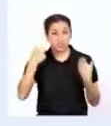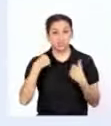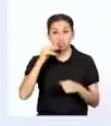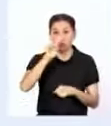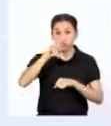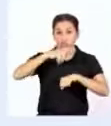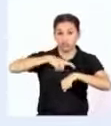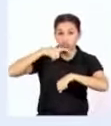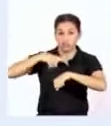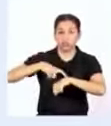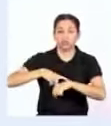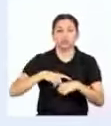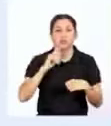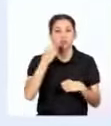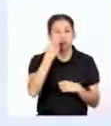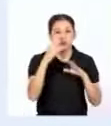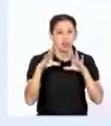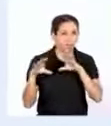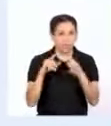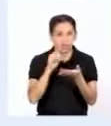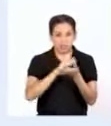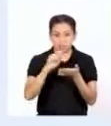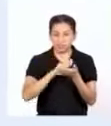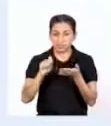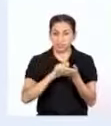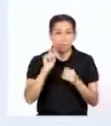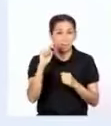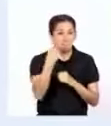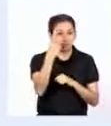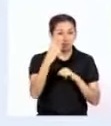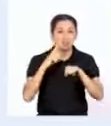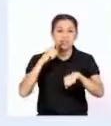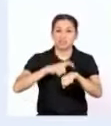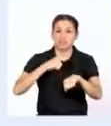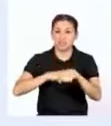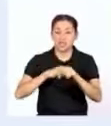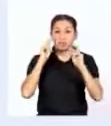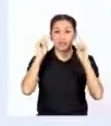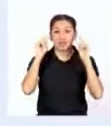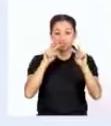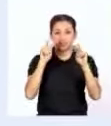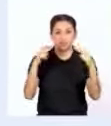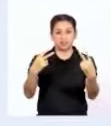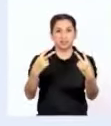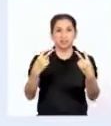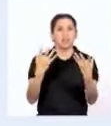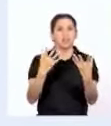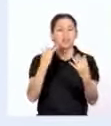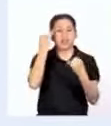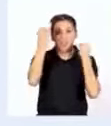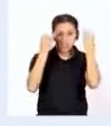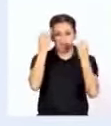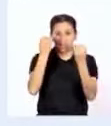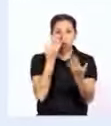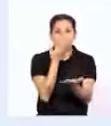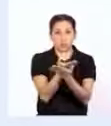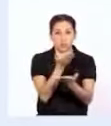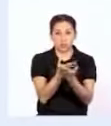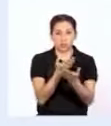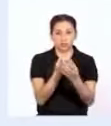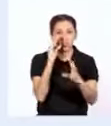hay dos momentos. Comencemos con las actividades que implican el primer momento: identificar ideas y